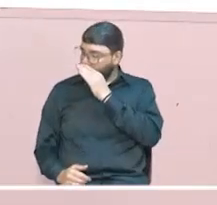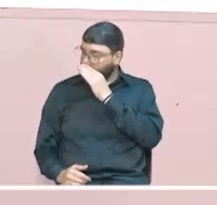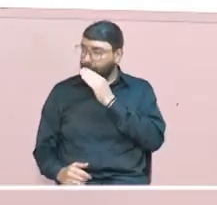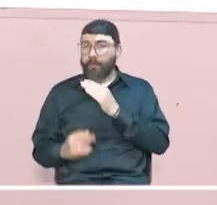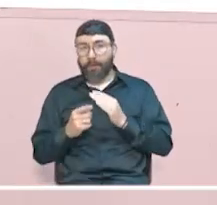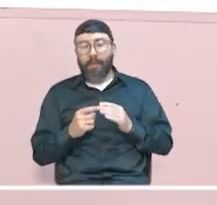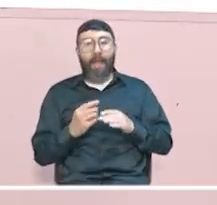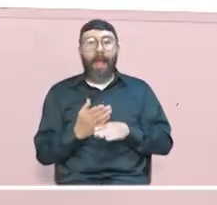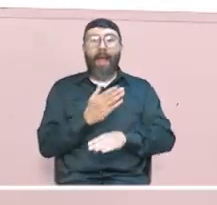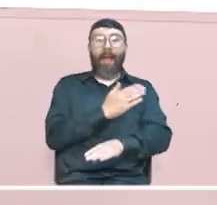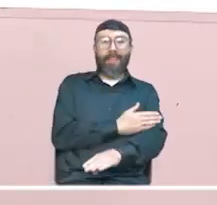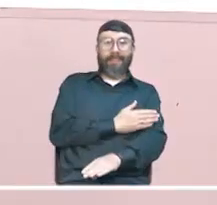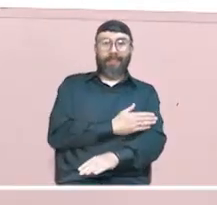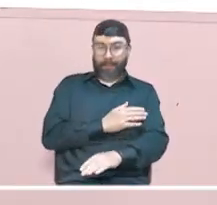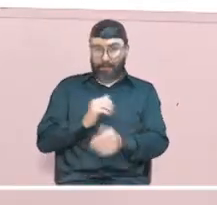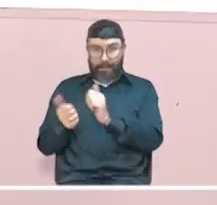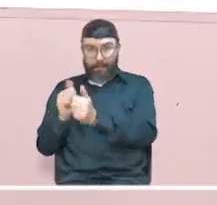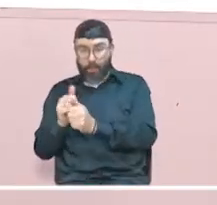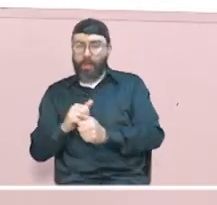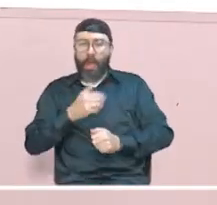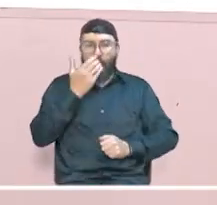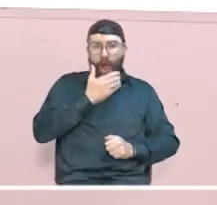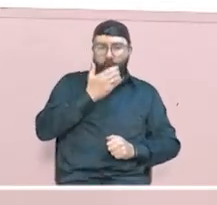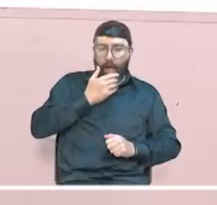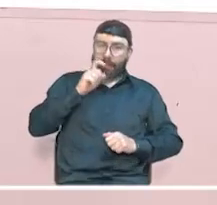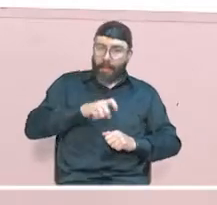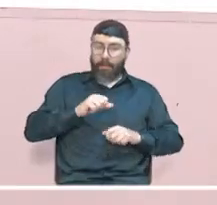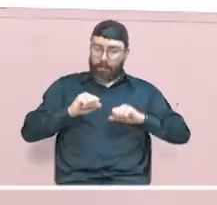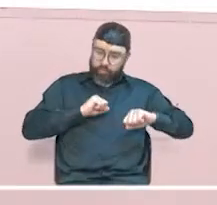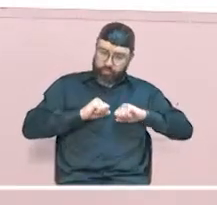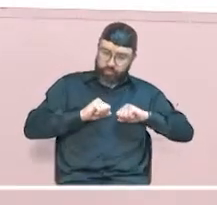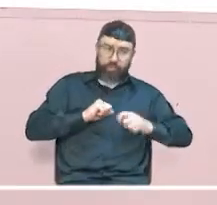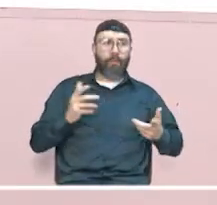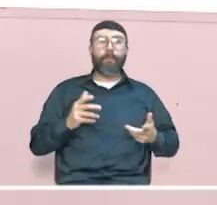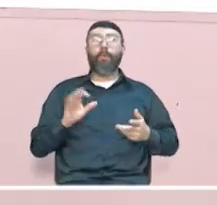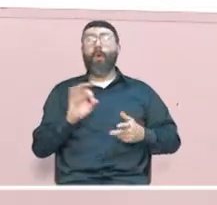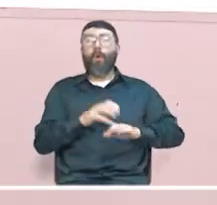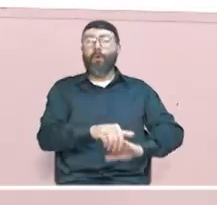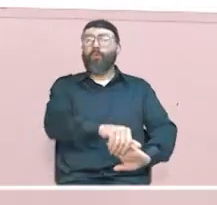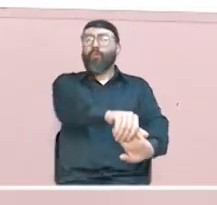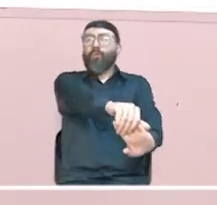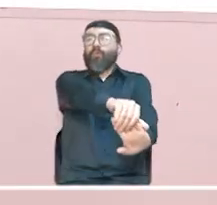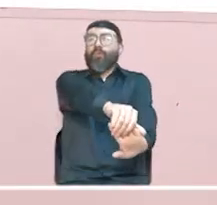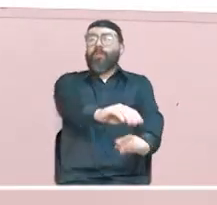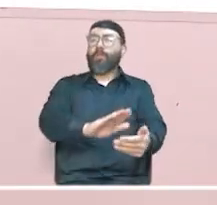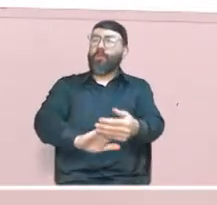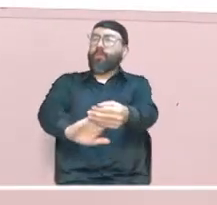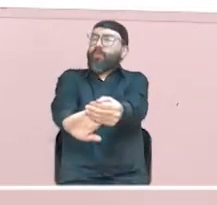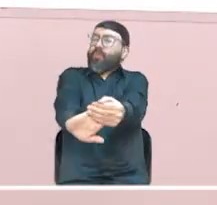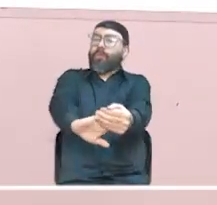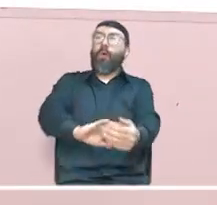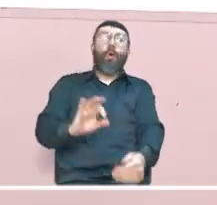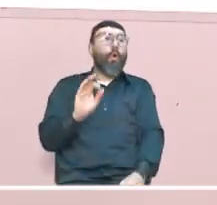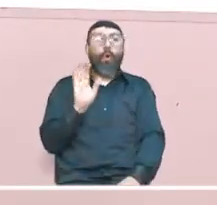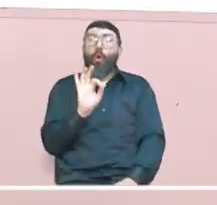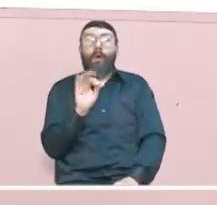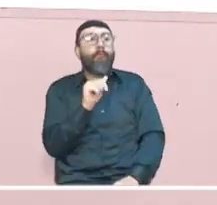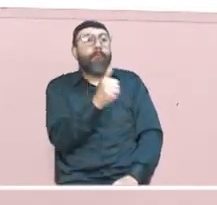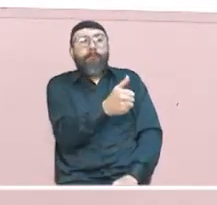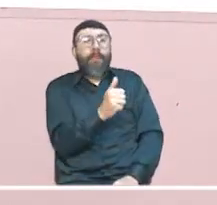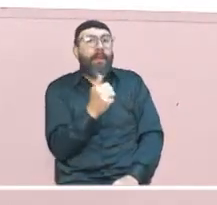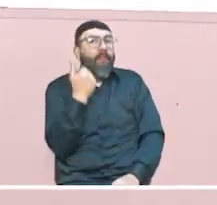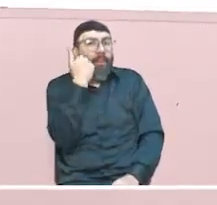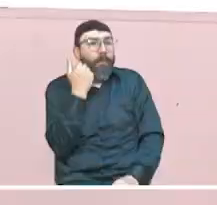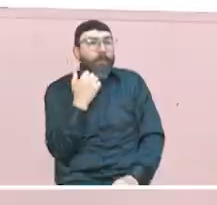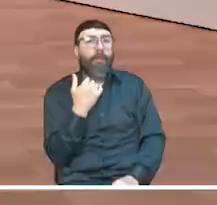estiramiento inadecuado, aspectos de enfermedad, lesiones previas, o sea, son un sinnúmero de